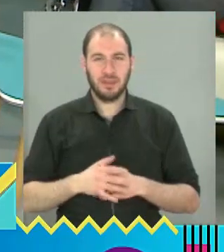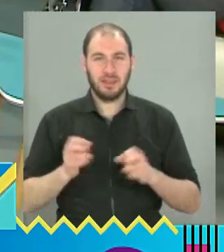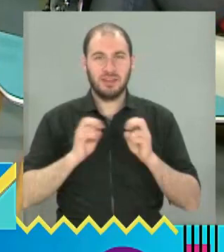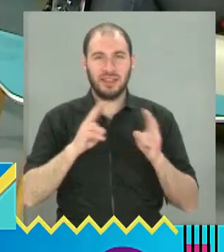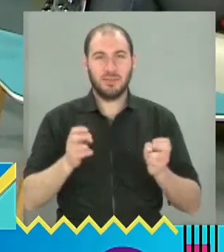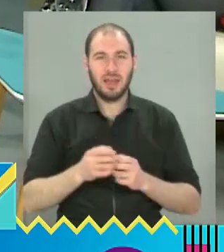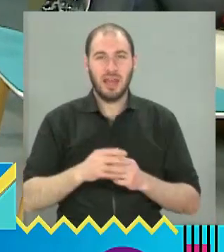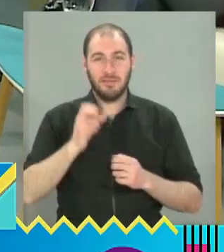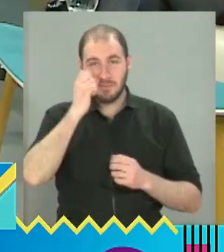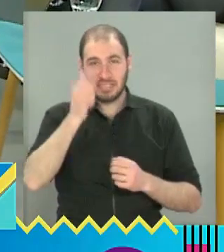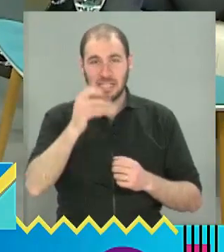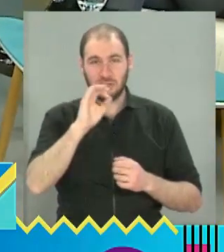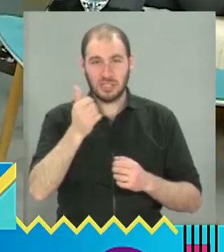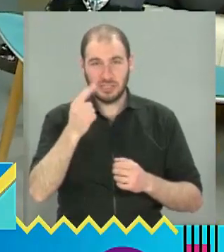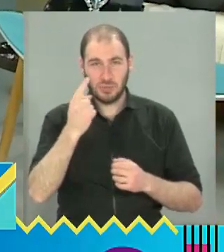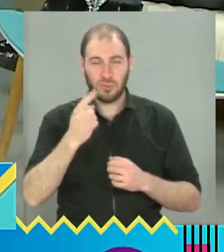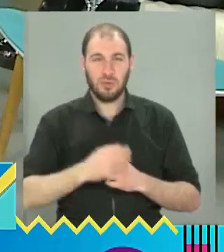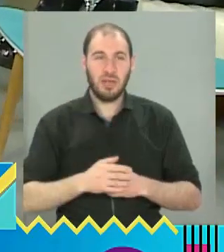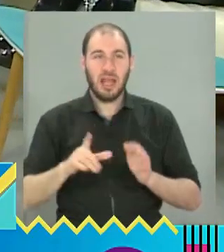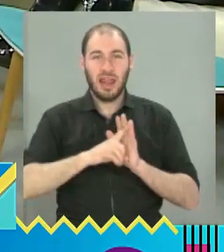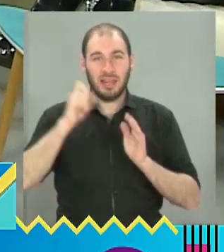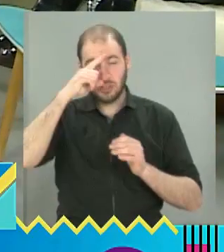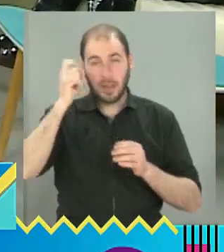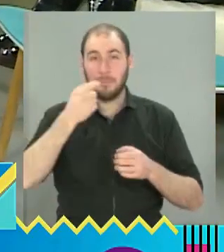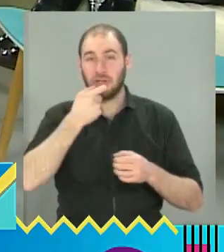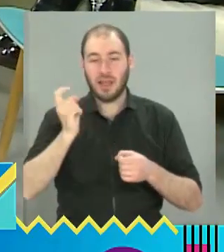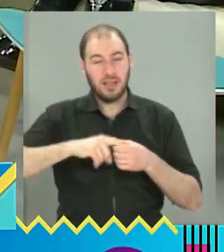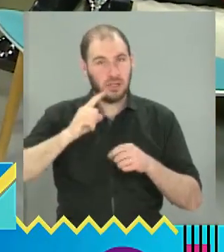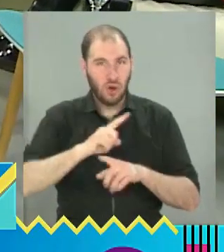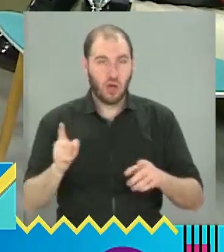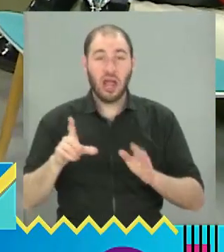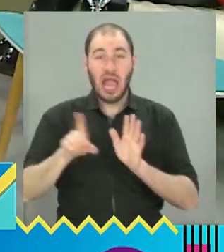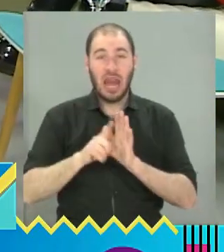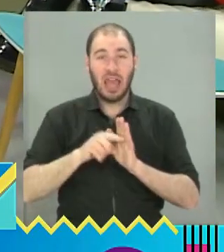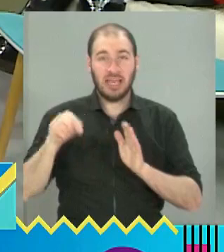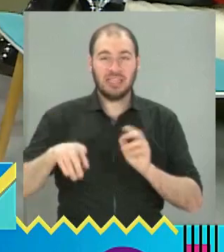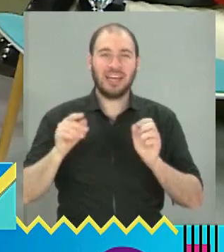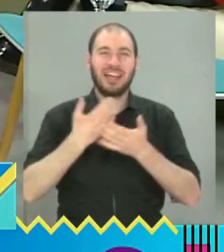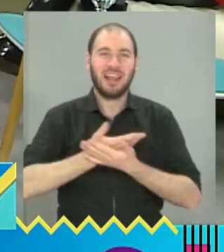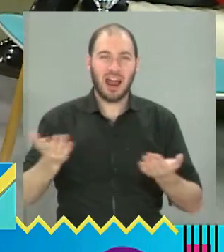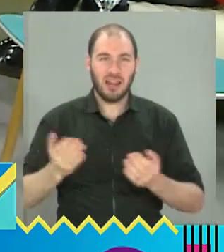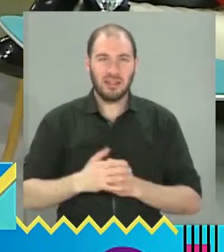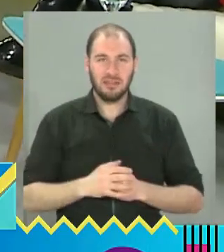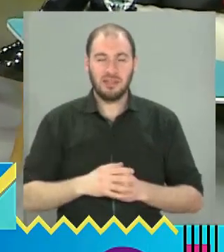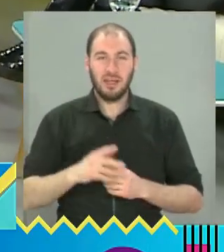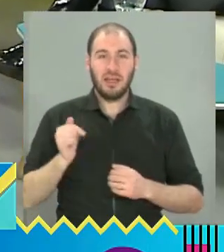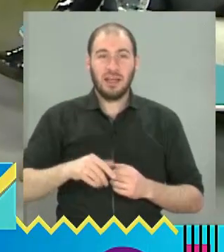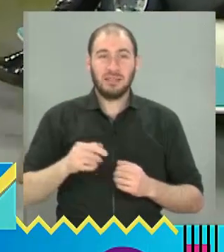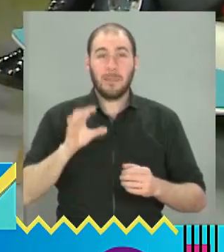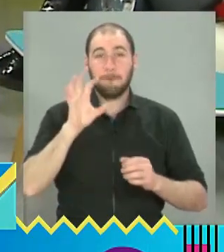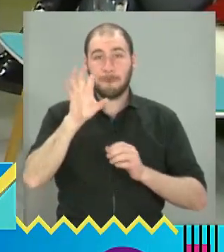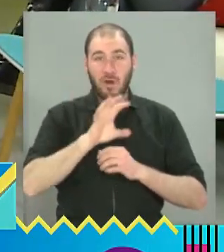que la 26061, que si bien Ley Nacional, Mendoza no adherido y demás, es una ley en marco, no deja de ser una ley marco, lo cual las